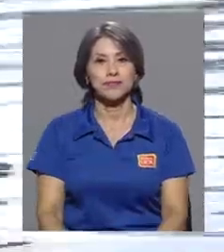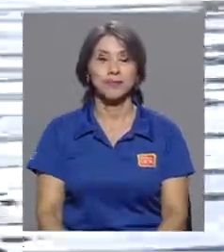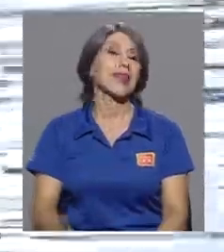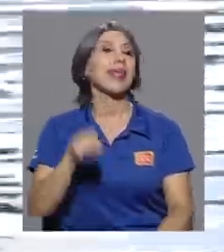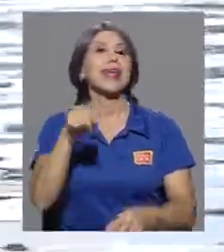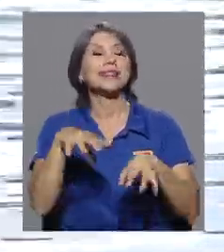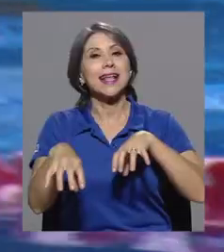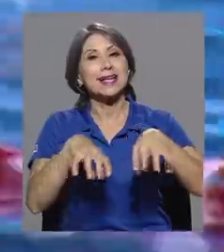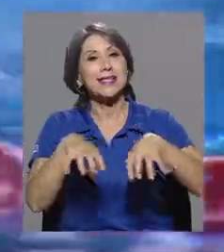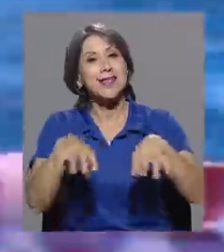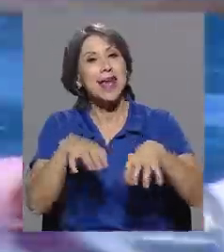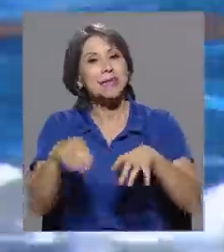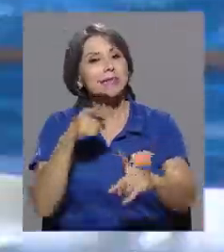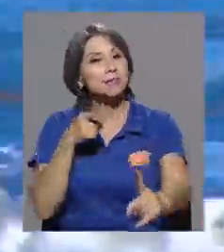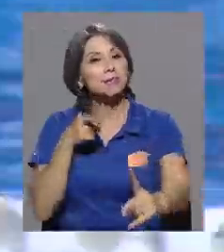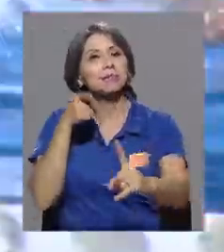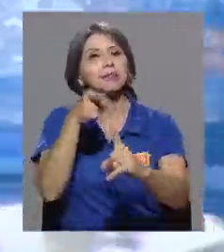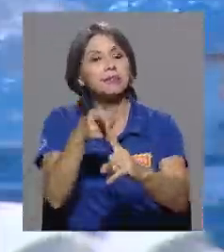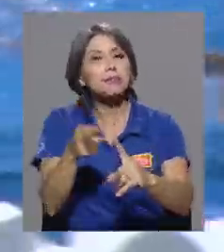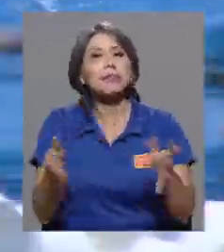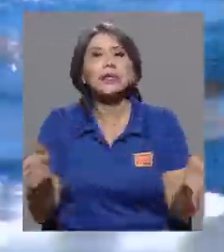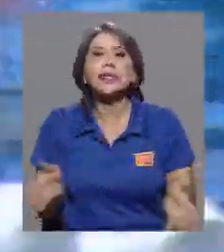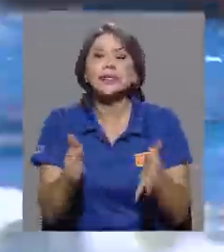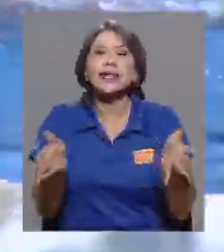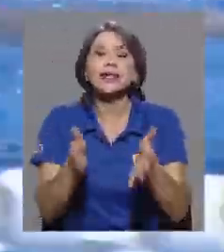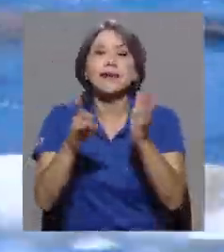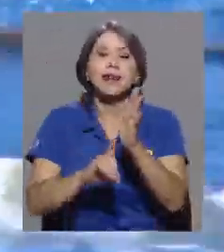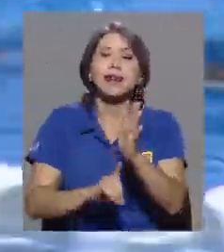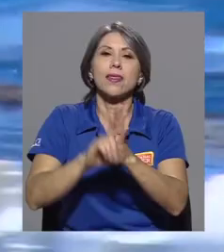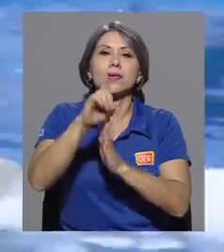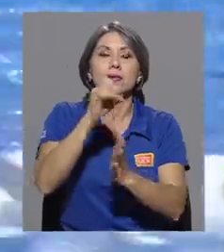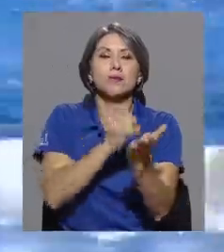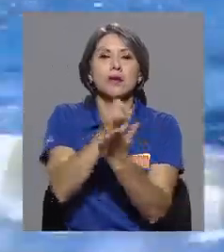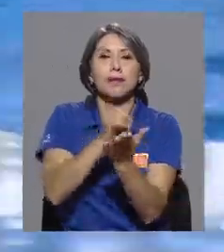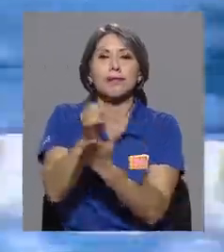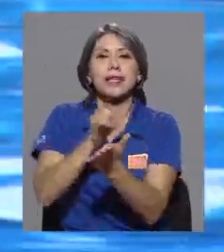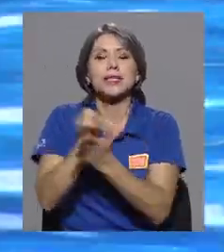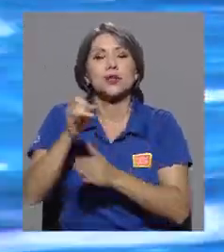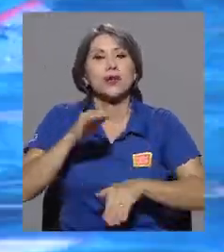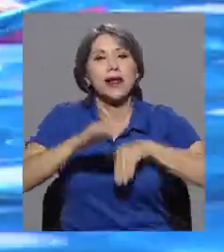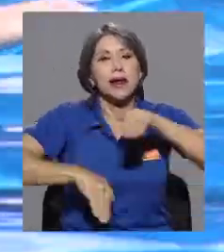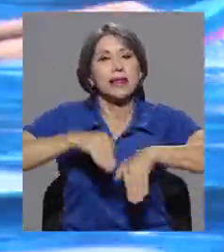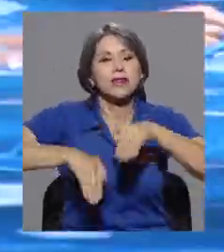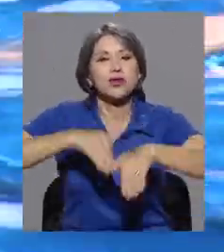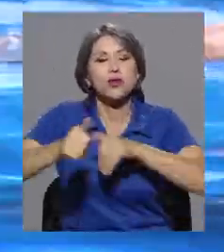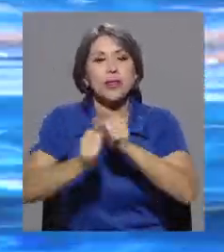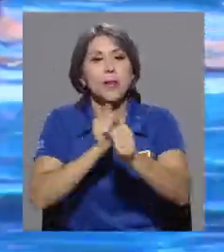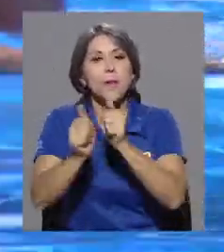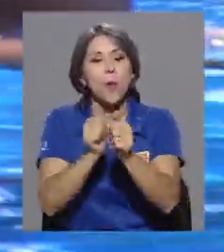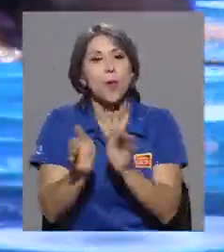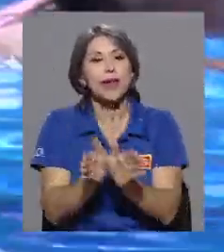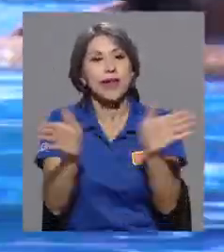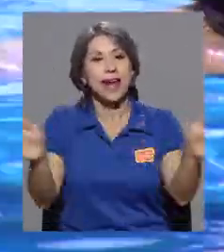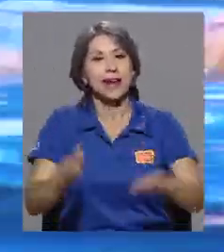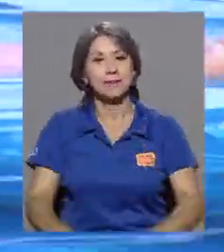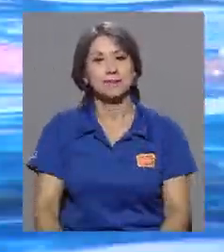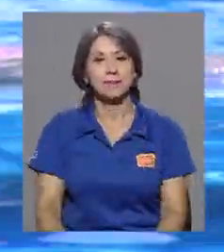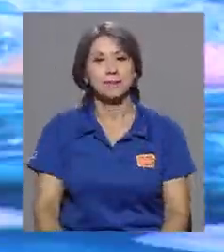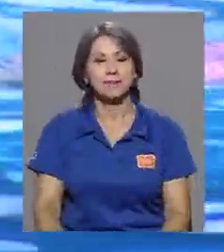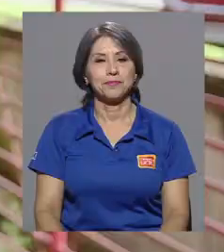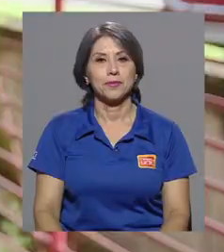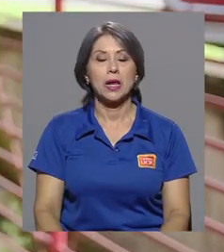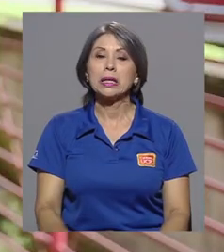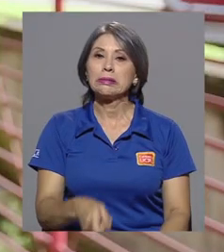Esta actividad tiene el objetivo de incentivar el desarrollo de la investigación en la natación y el deporte en general.